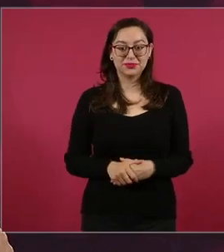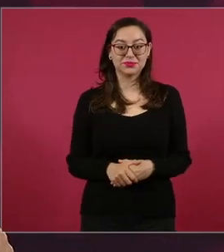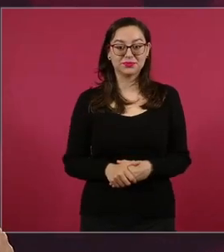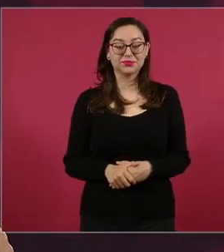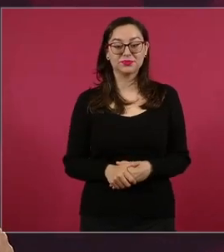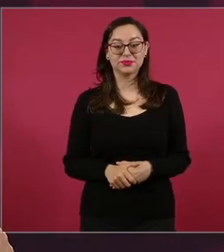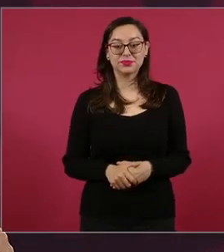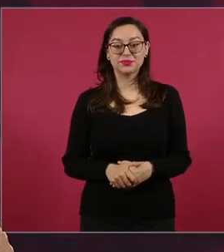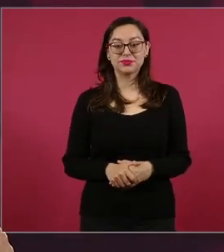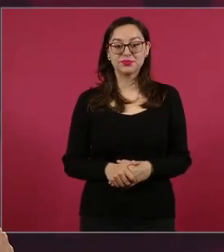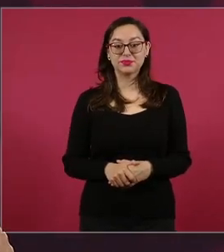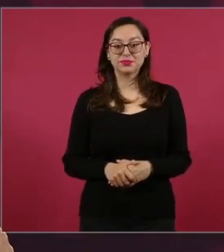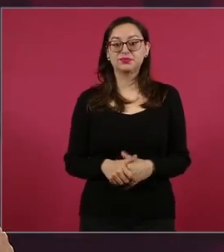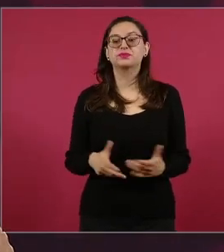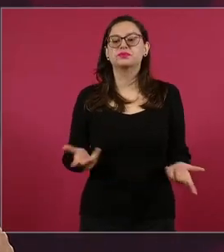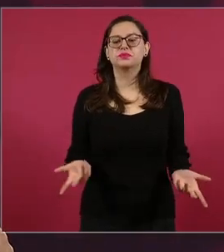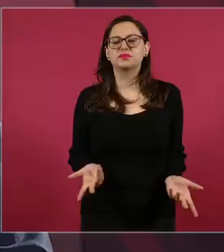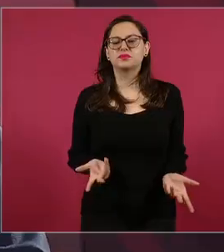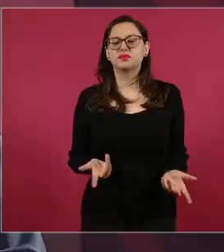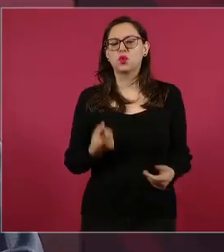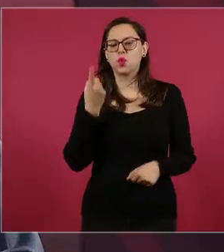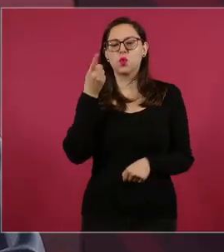no es ir un día,